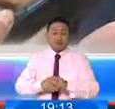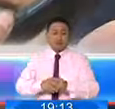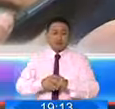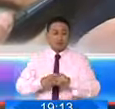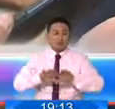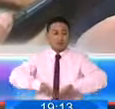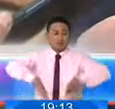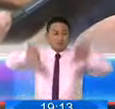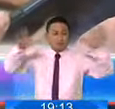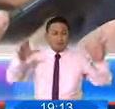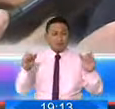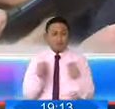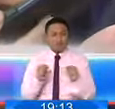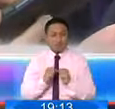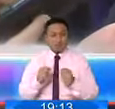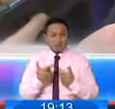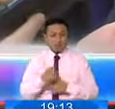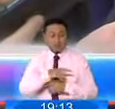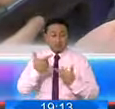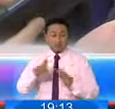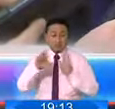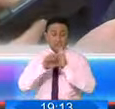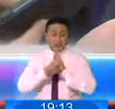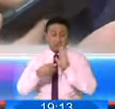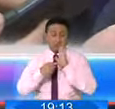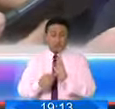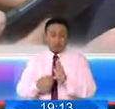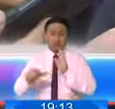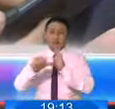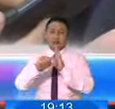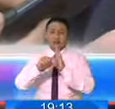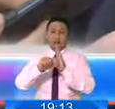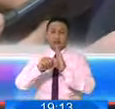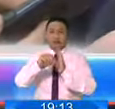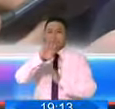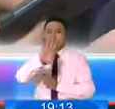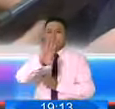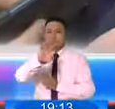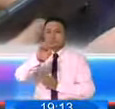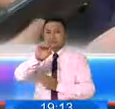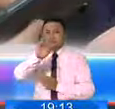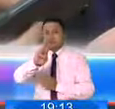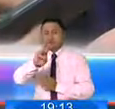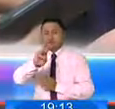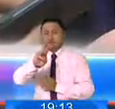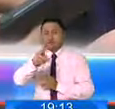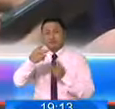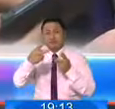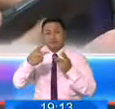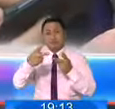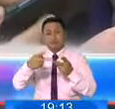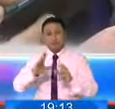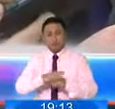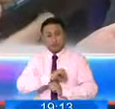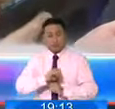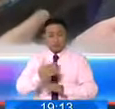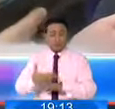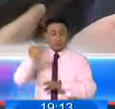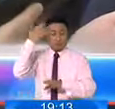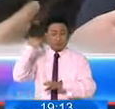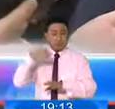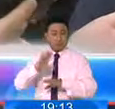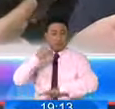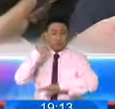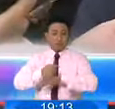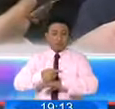humedales, que ya están ratificados en la Constitución en el artículo 406 y que también fue recogido en el